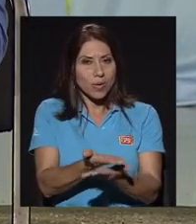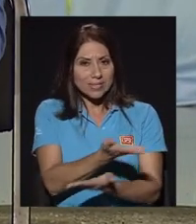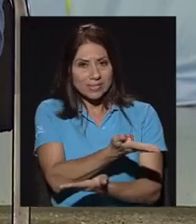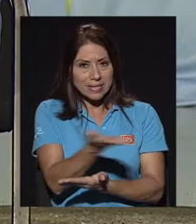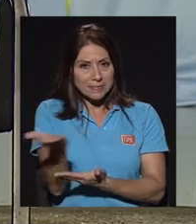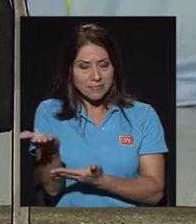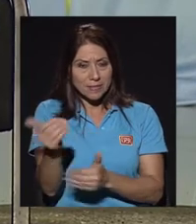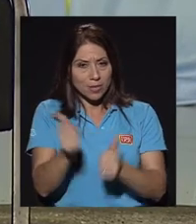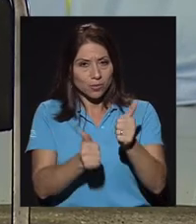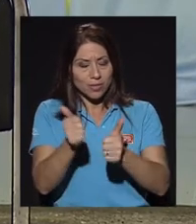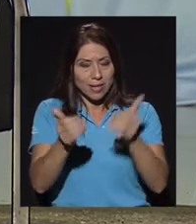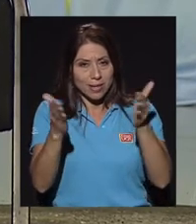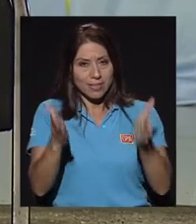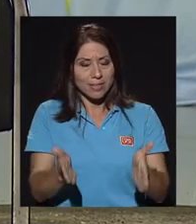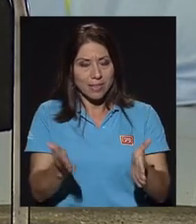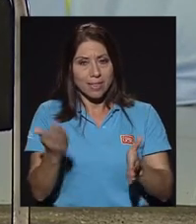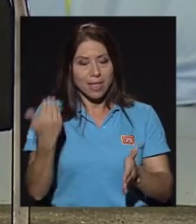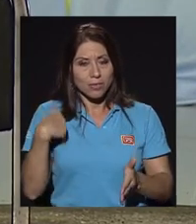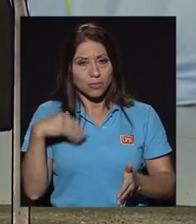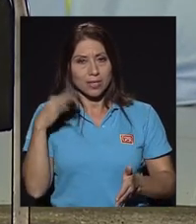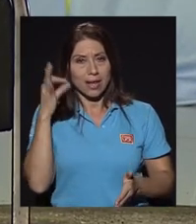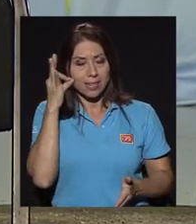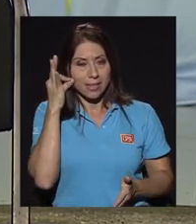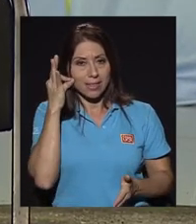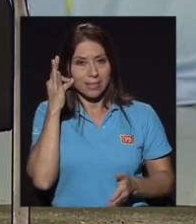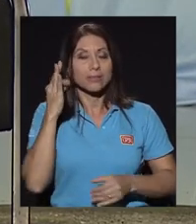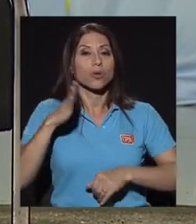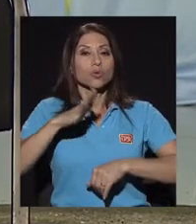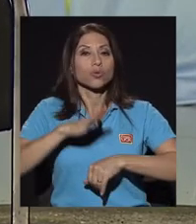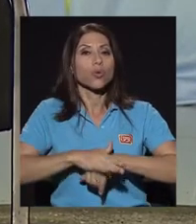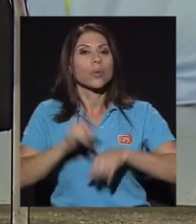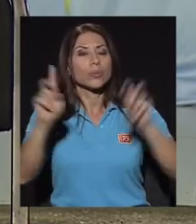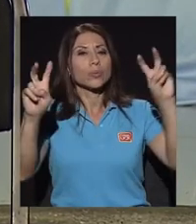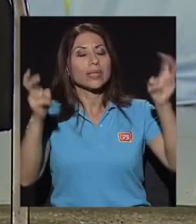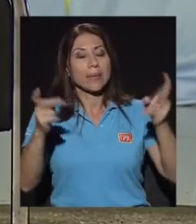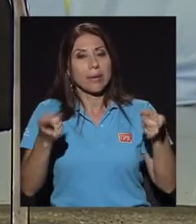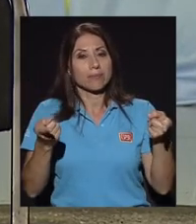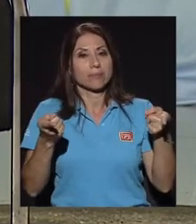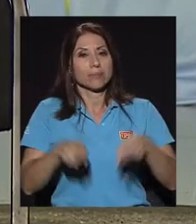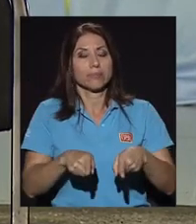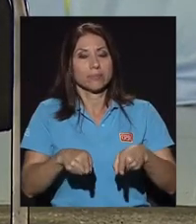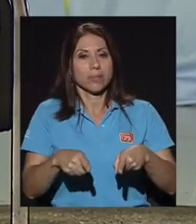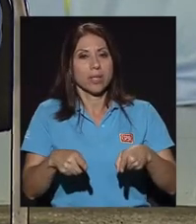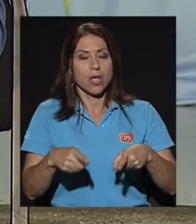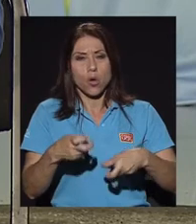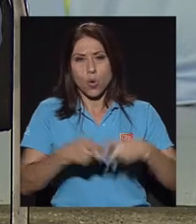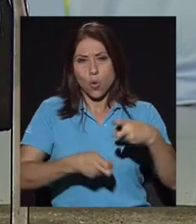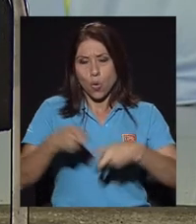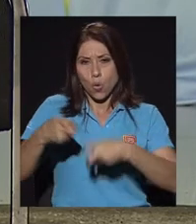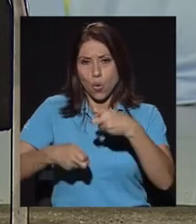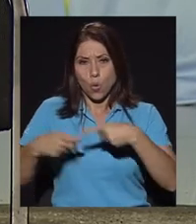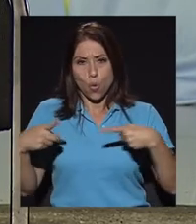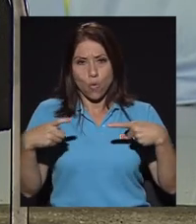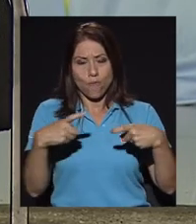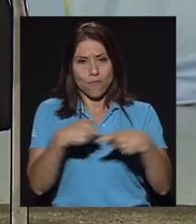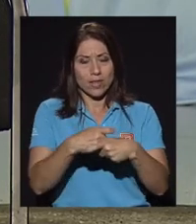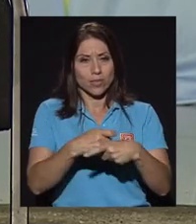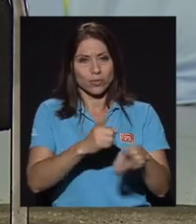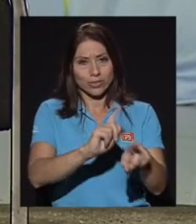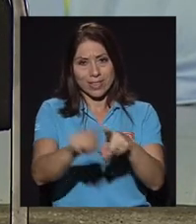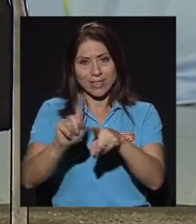la candidata con respecto a un elemento que ha generado conflictos en diferentes